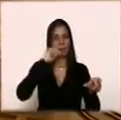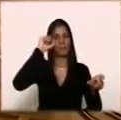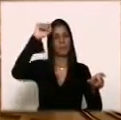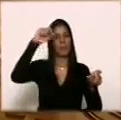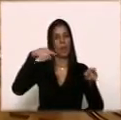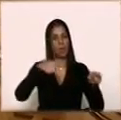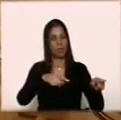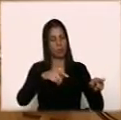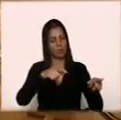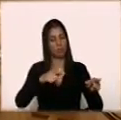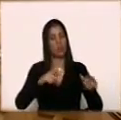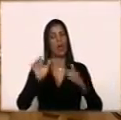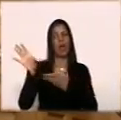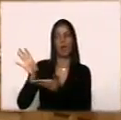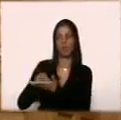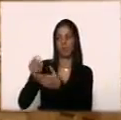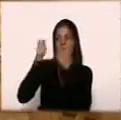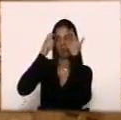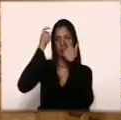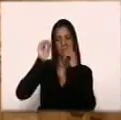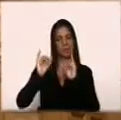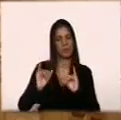Moros.